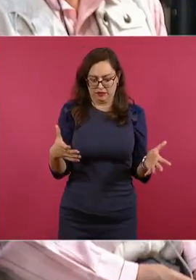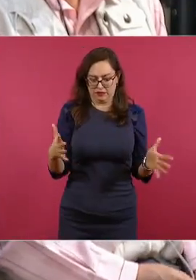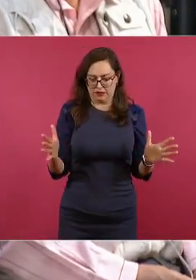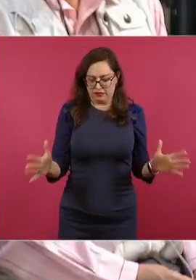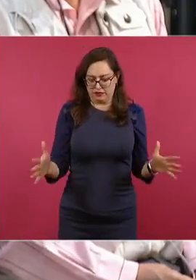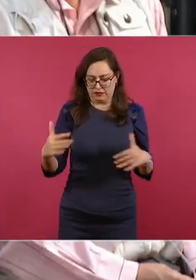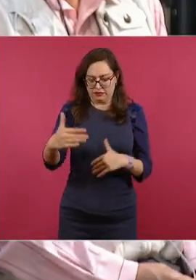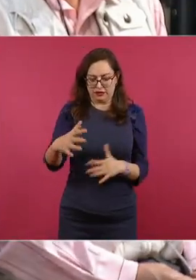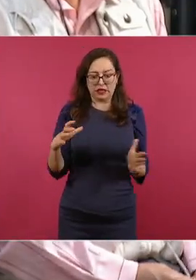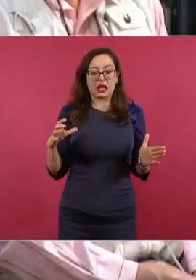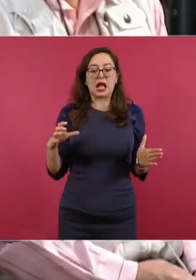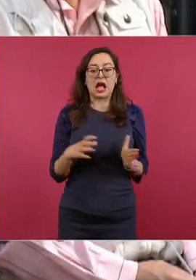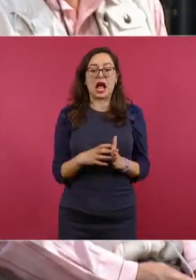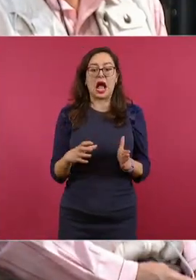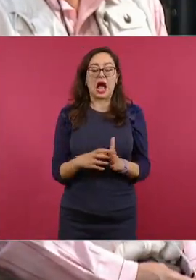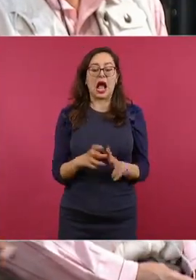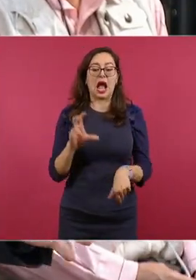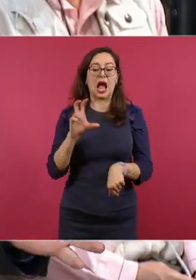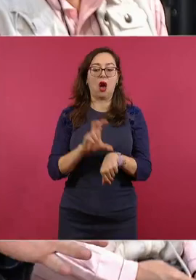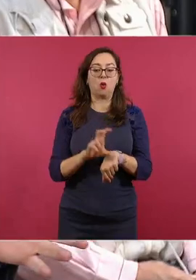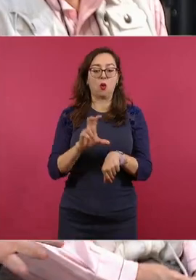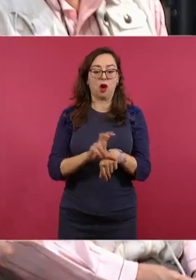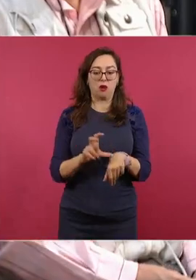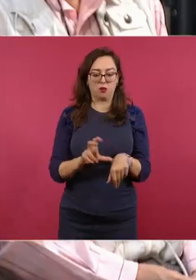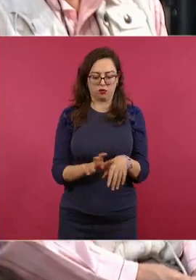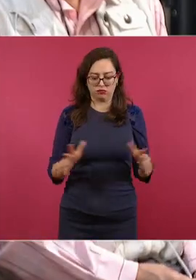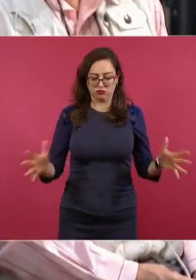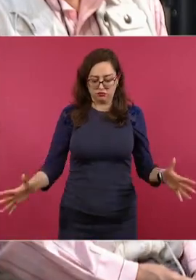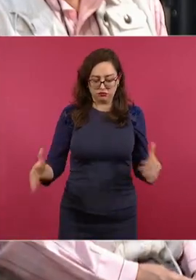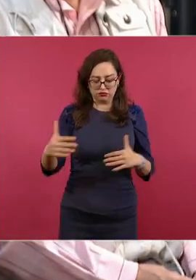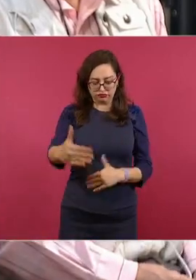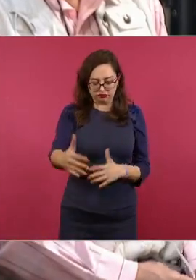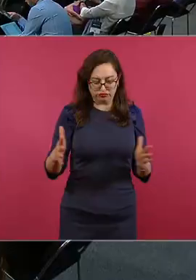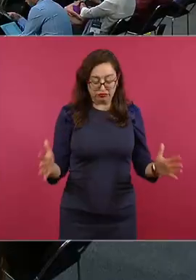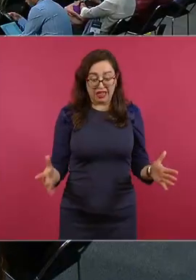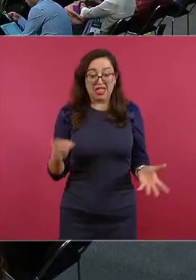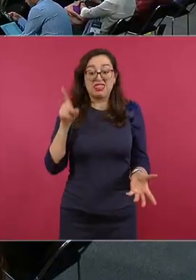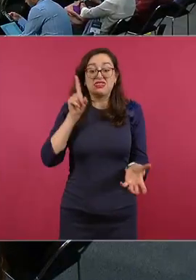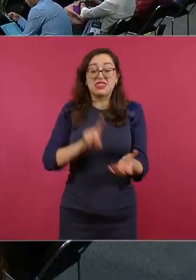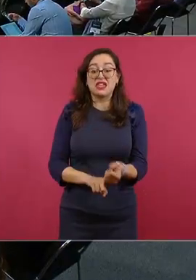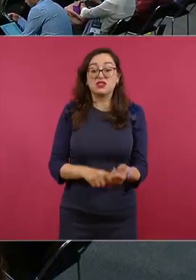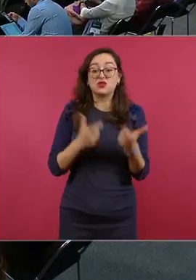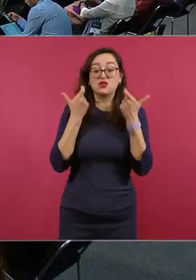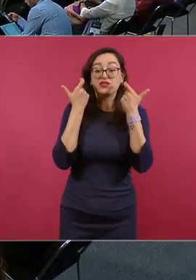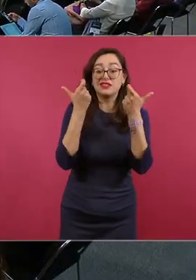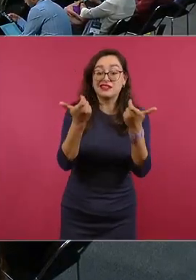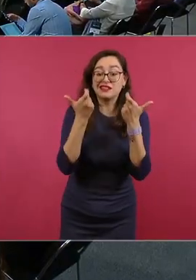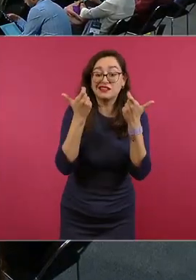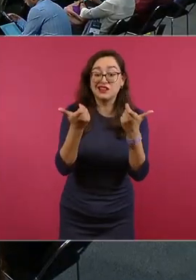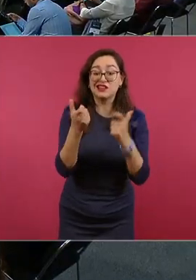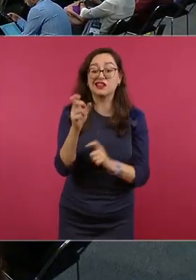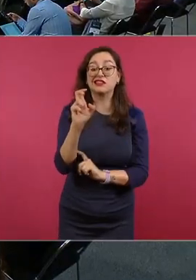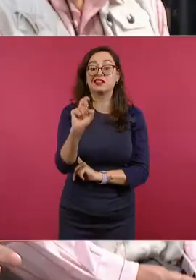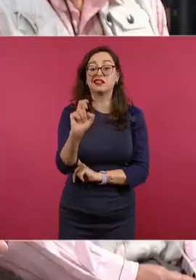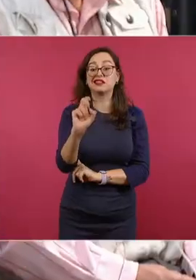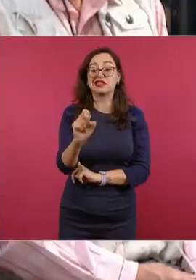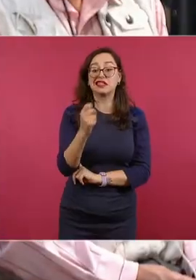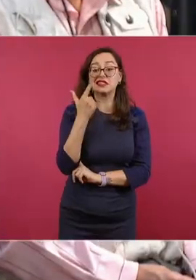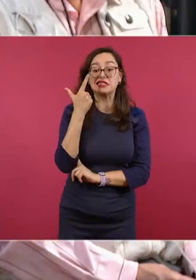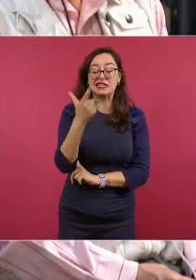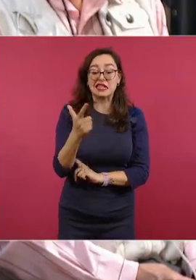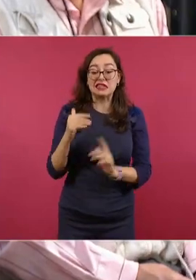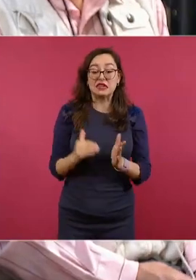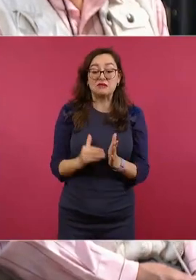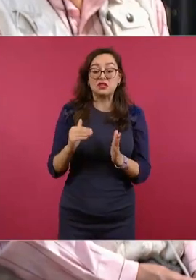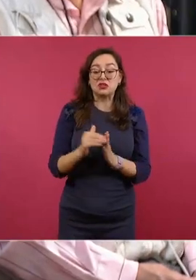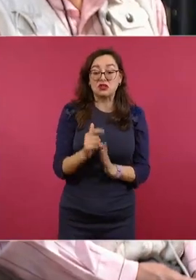de estas de cartón repleta de dinero. Le hace entrega de 35, 37 millones de pesos